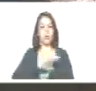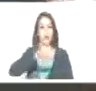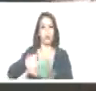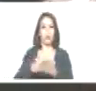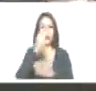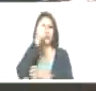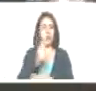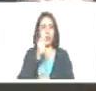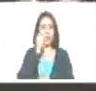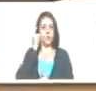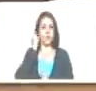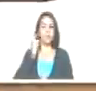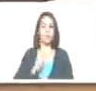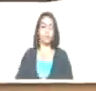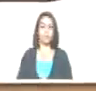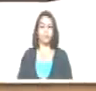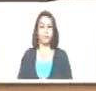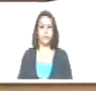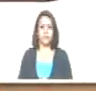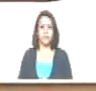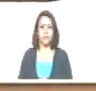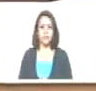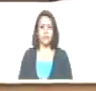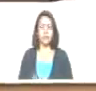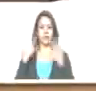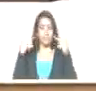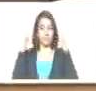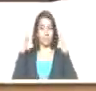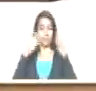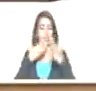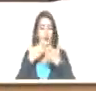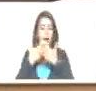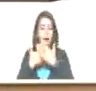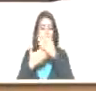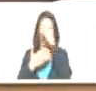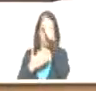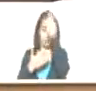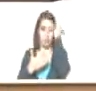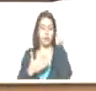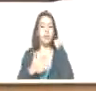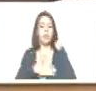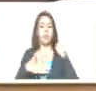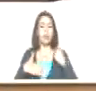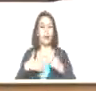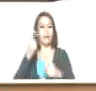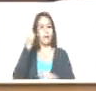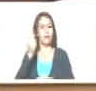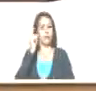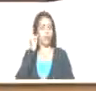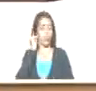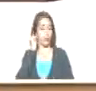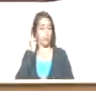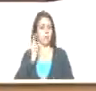diputadas. Muchas gracias, querida diputada.